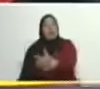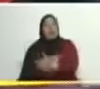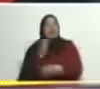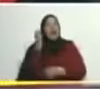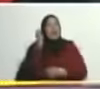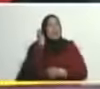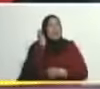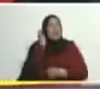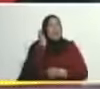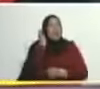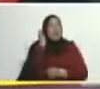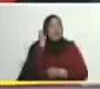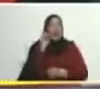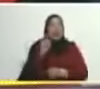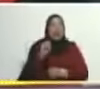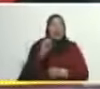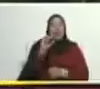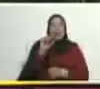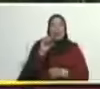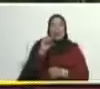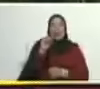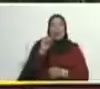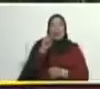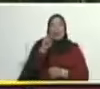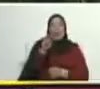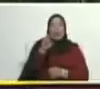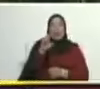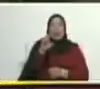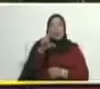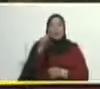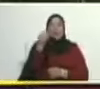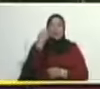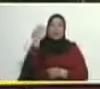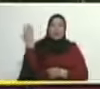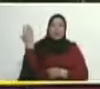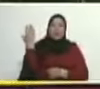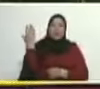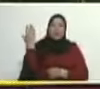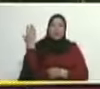Scarlett Romero, embajadora de